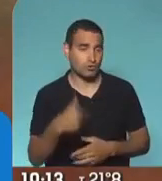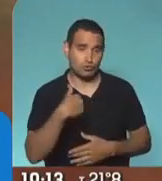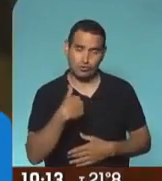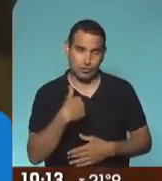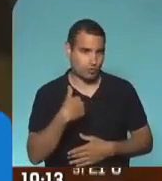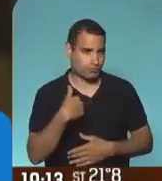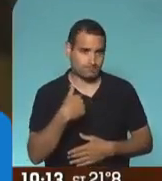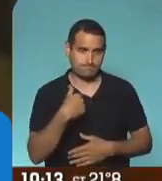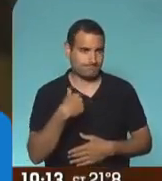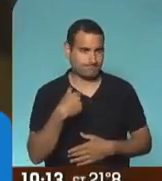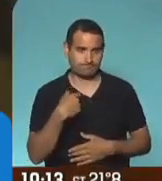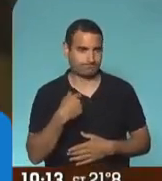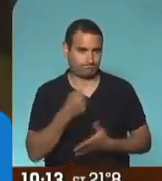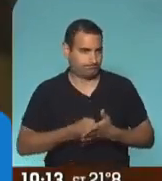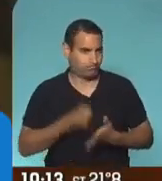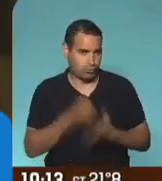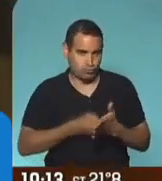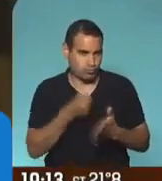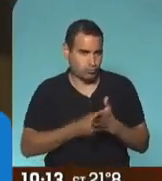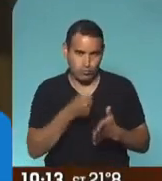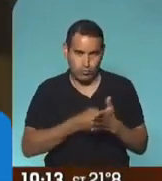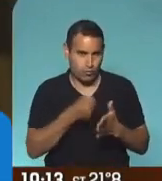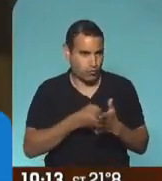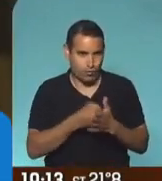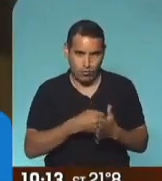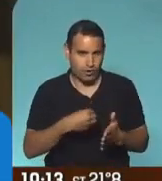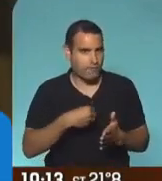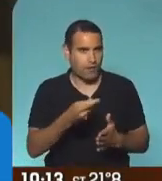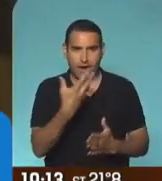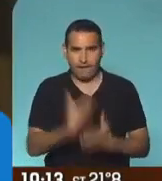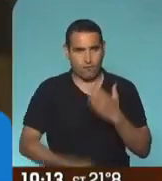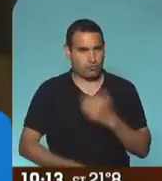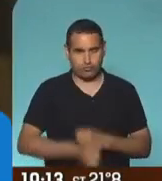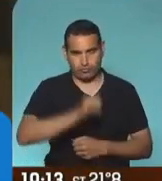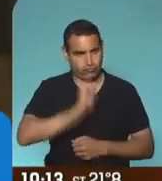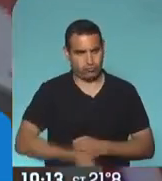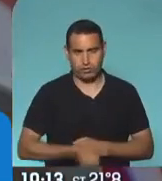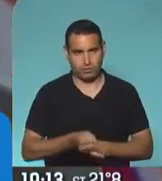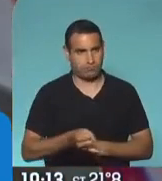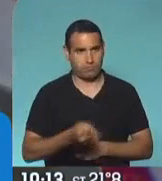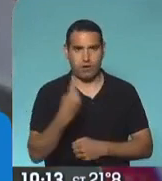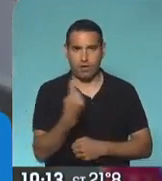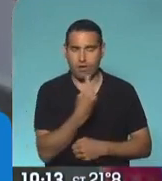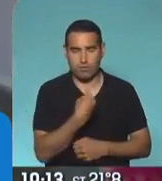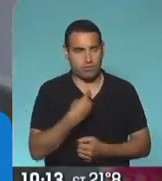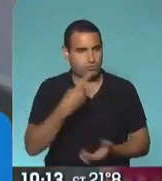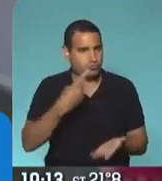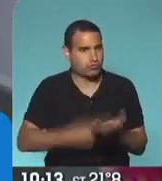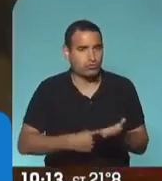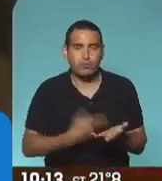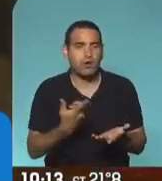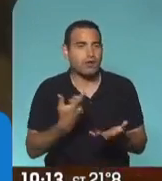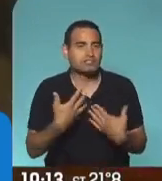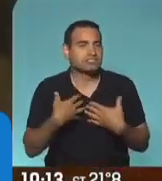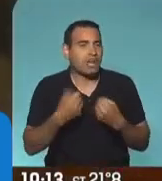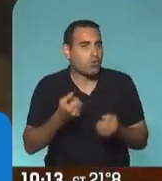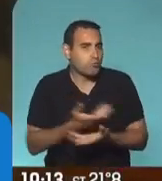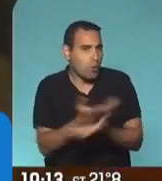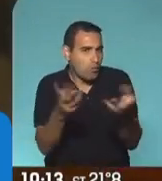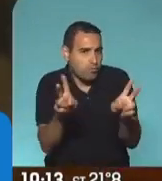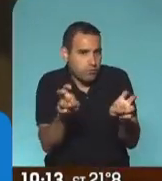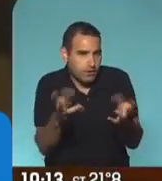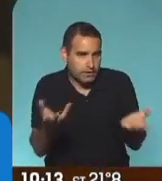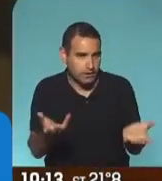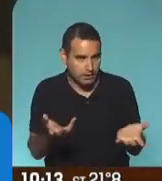ferviente activista por la interrupción voluntaria del embarazo, porque creo que es un tema de salud pública y es un